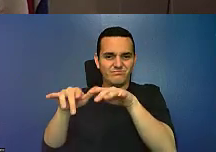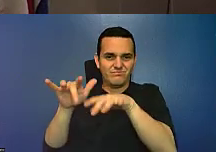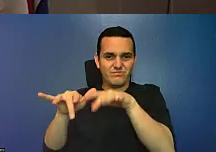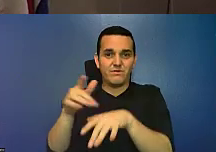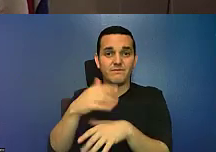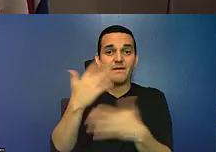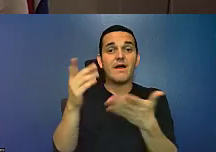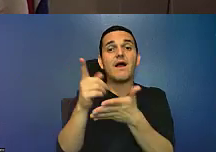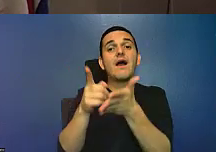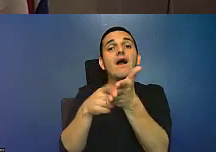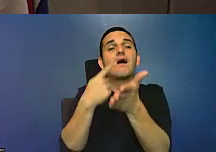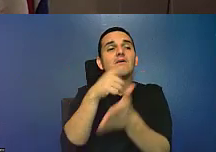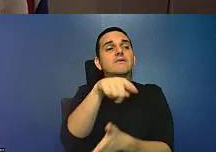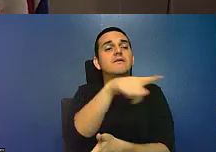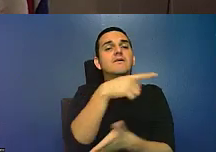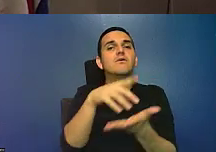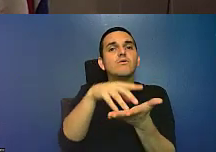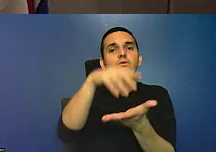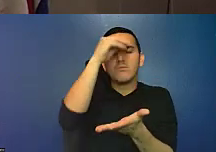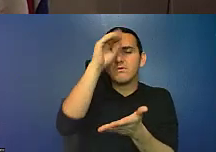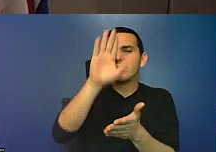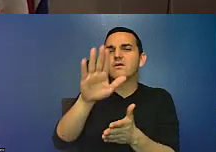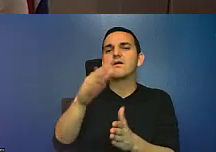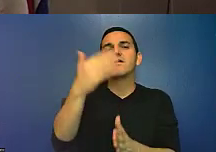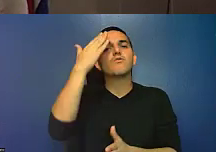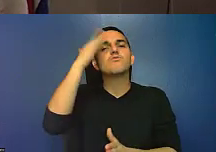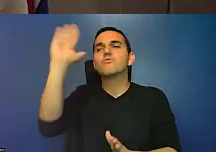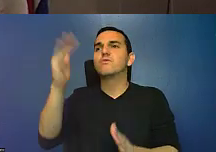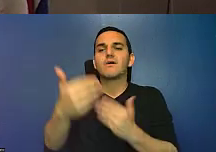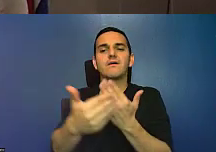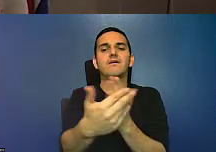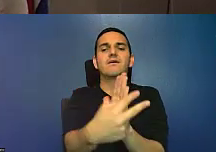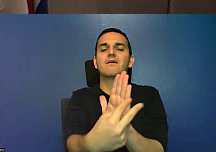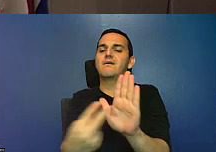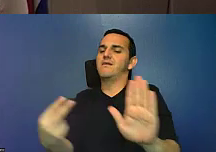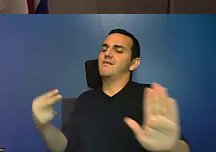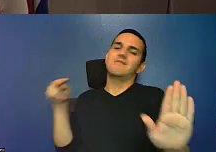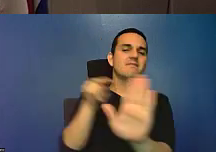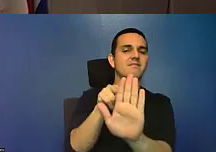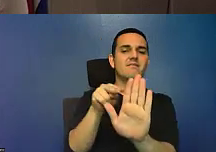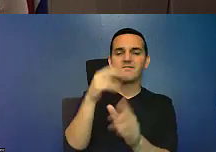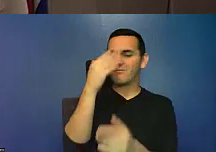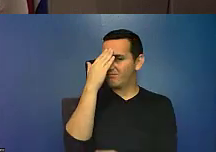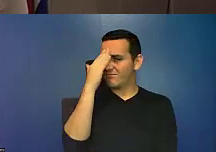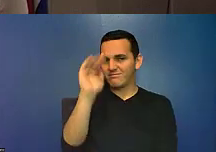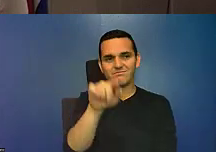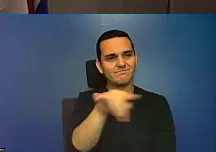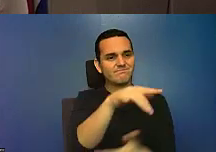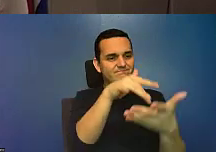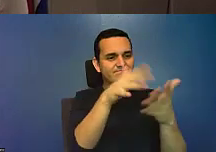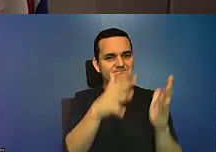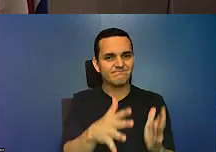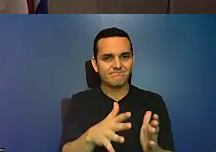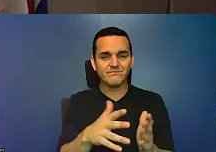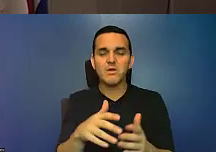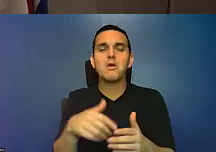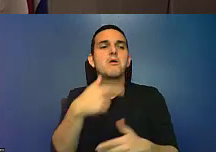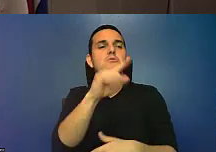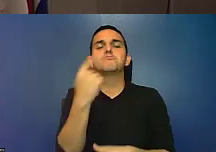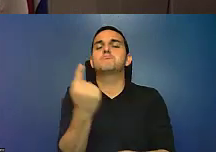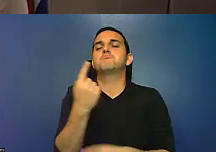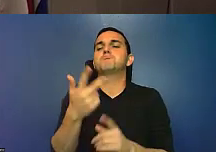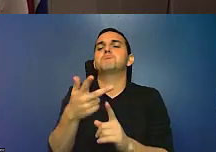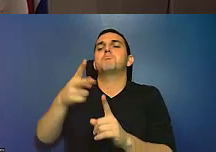ver el trasfondo, digamos, simplemente lo aplican. Entonces, ¿cómo desarrollamos